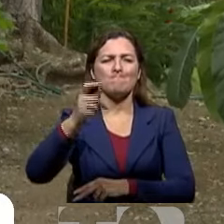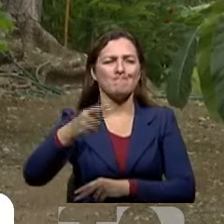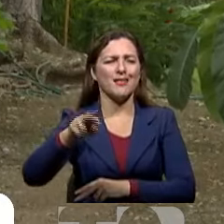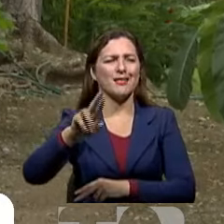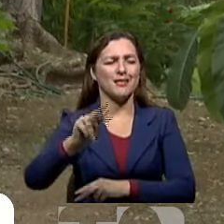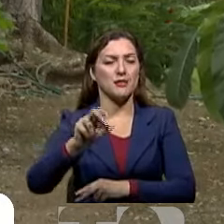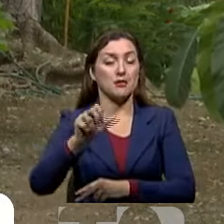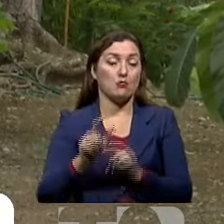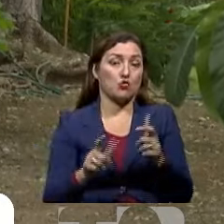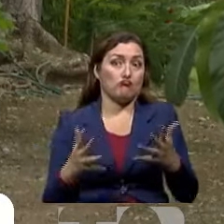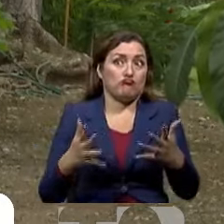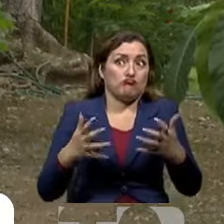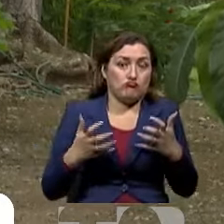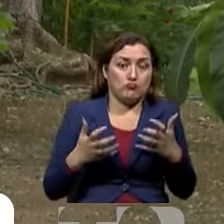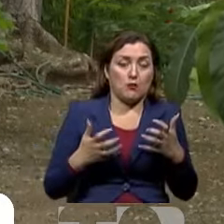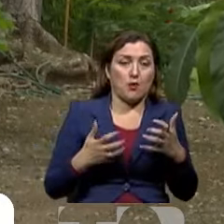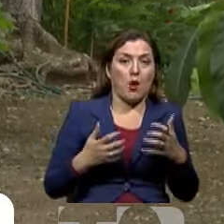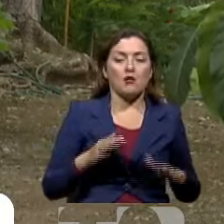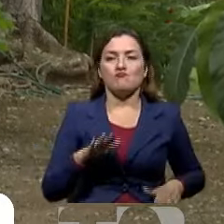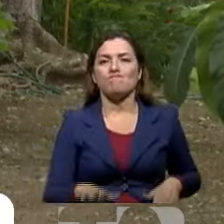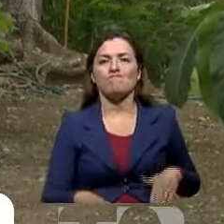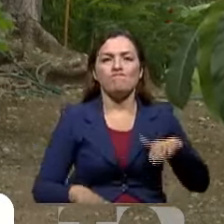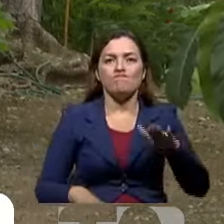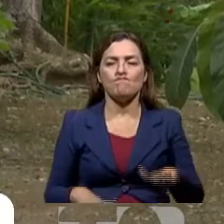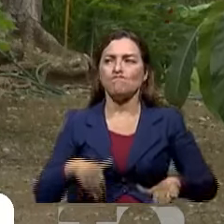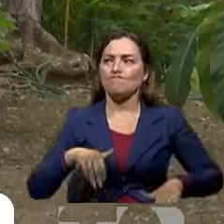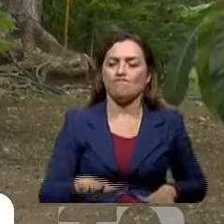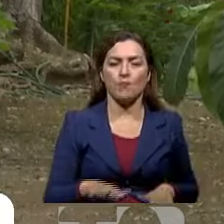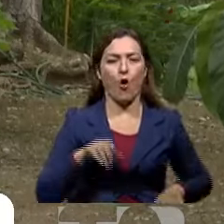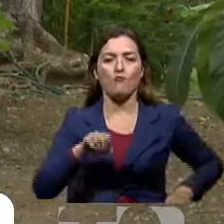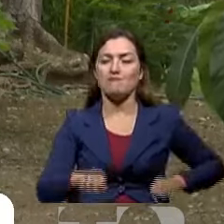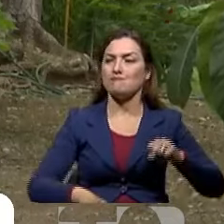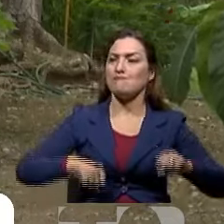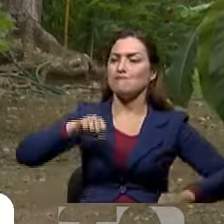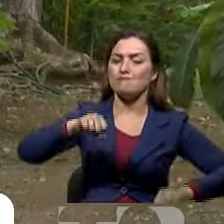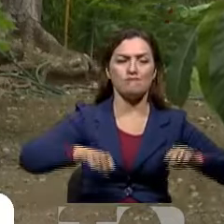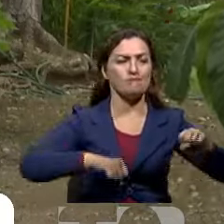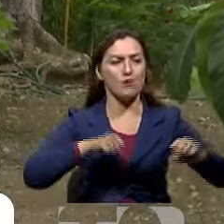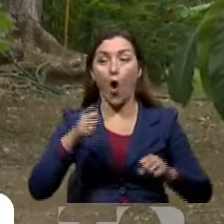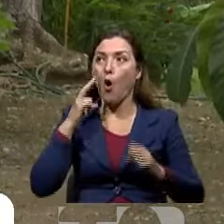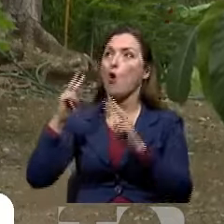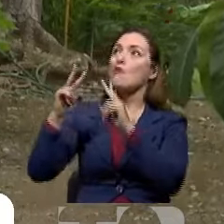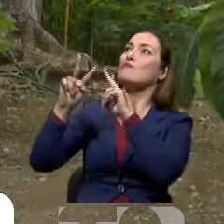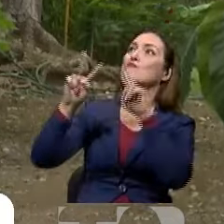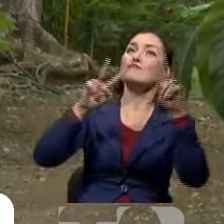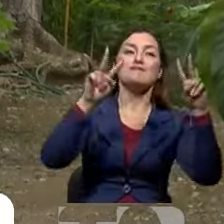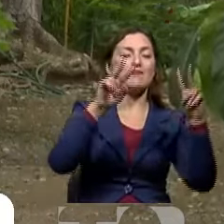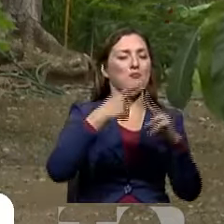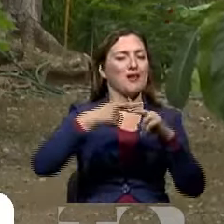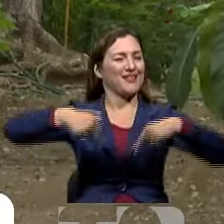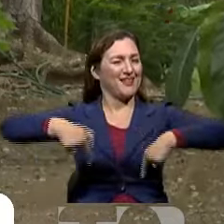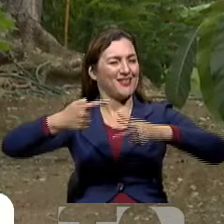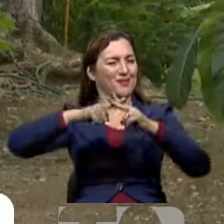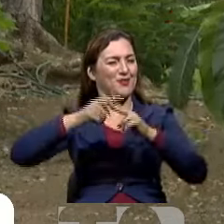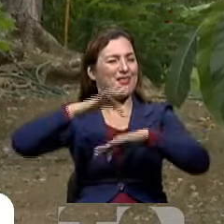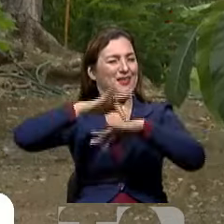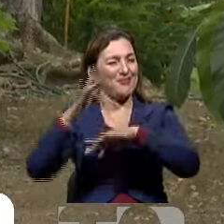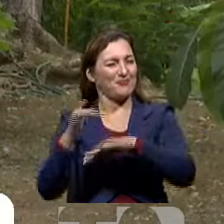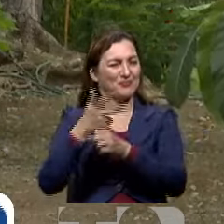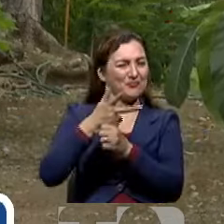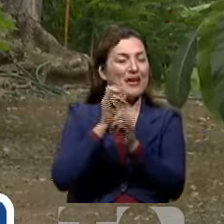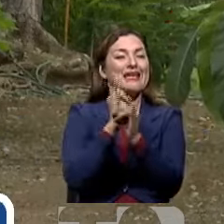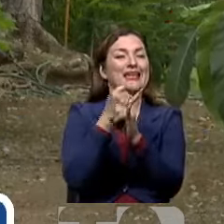hacer senderismo, ciclismo o conocer el bosque arrancan desde este punto. Nosotros desde muy temprano realizamos un recorrido con